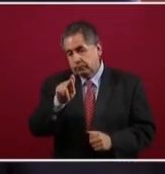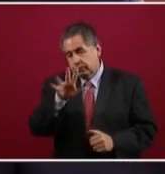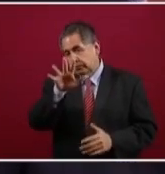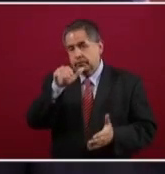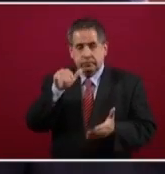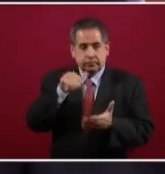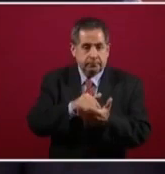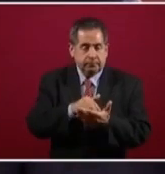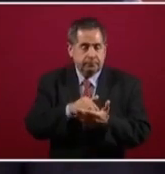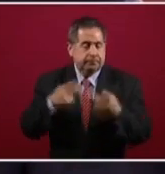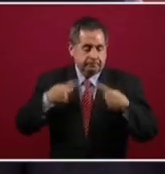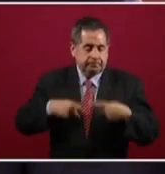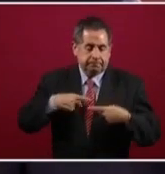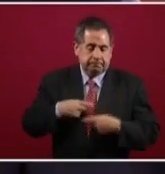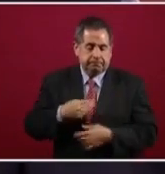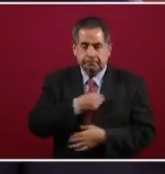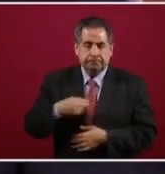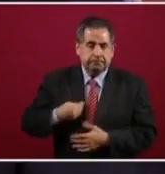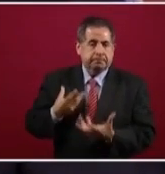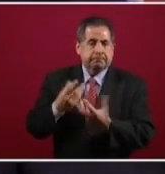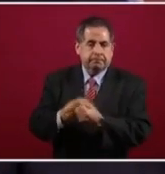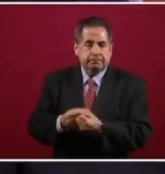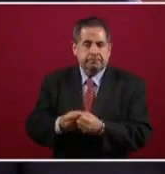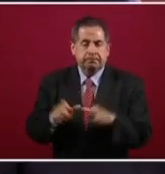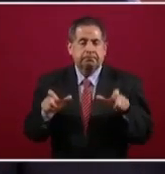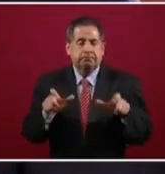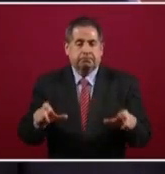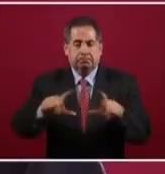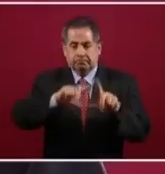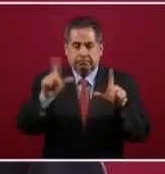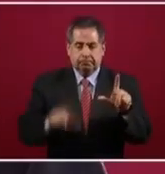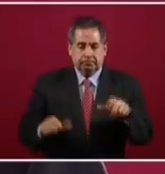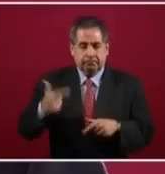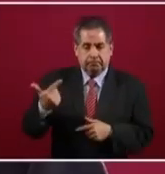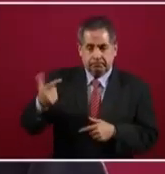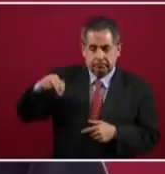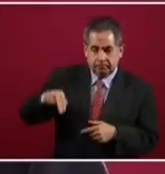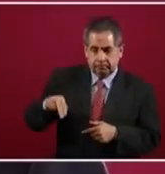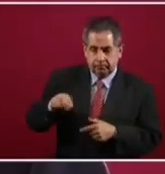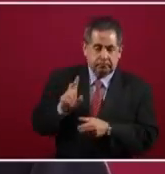85,000 elementos de la Guardia Nacional